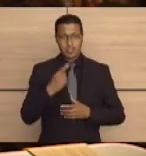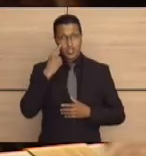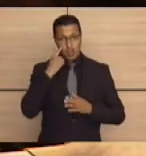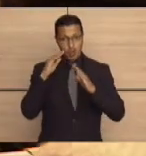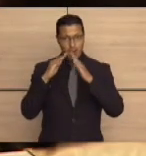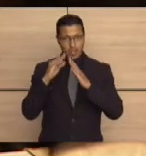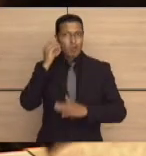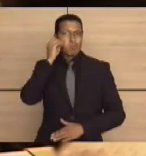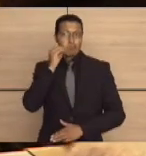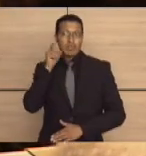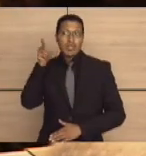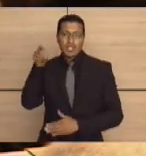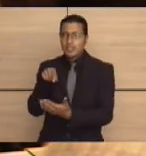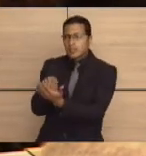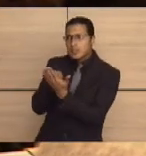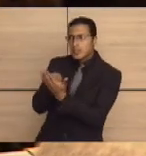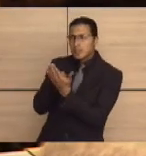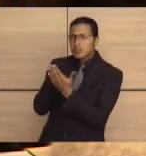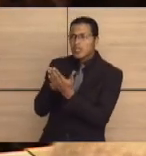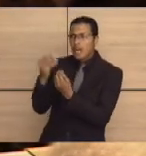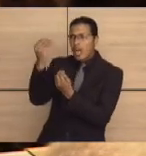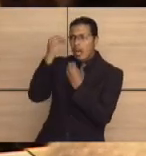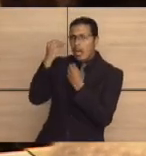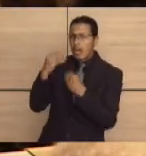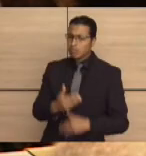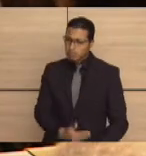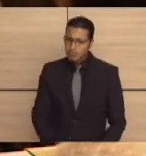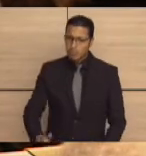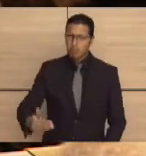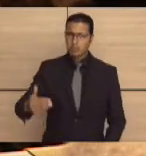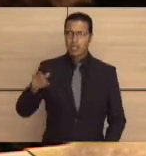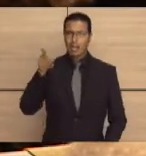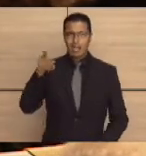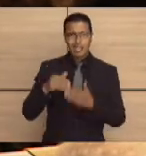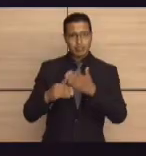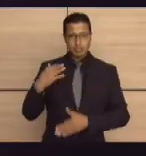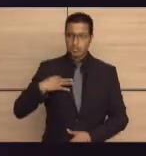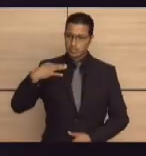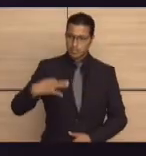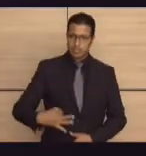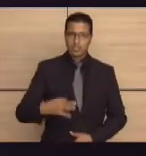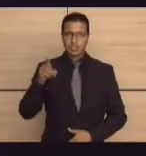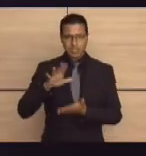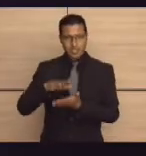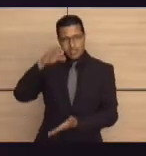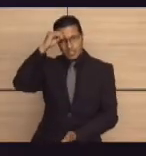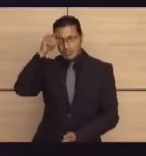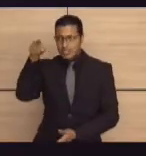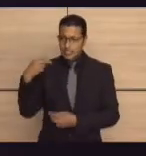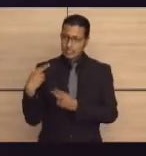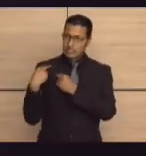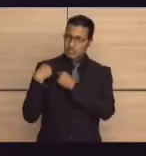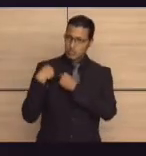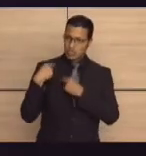familia, por diversa y posmoderna que ésta sea. Es en el hogar donde se empieza a aprender la ética, donde se aprenden nuestras responsabilidades